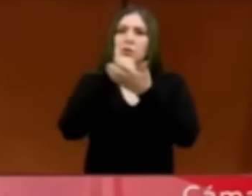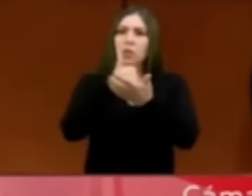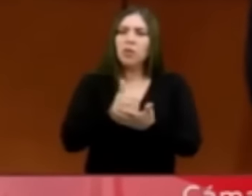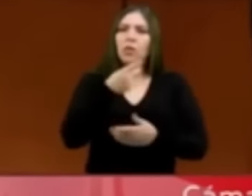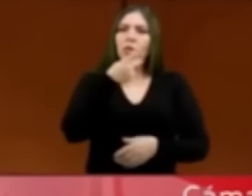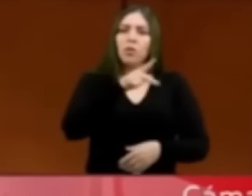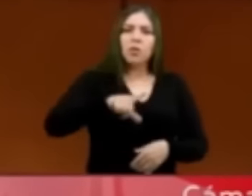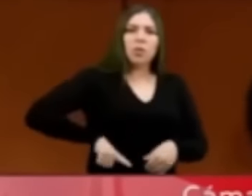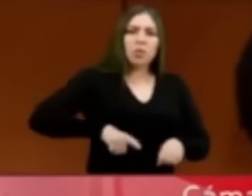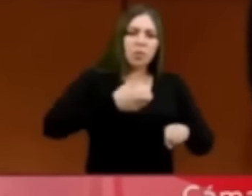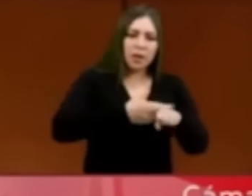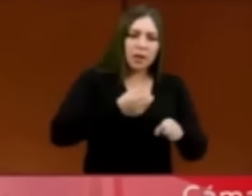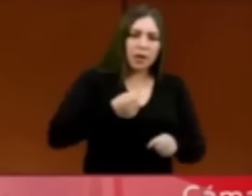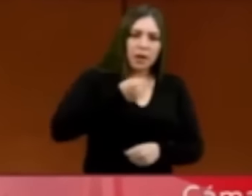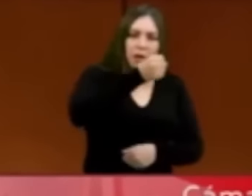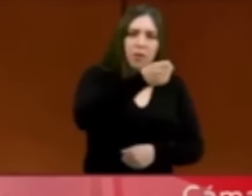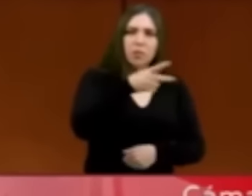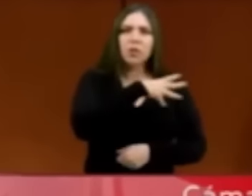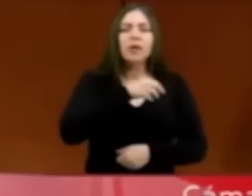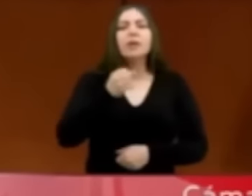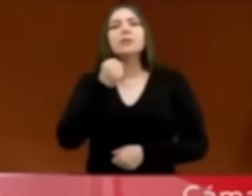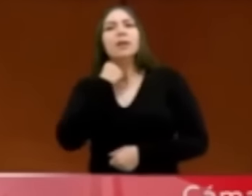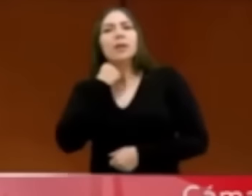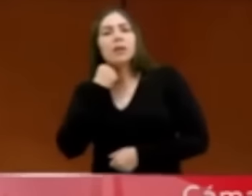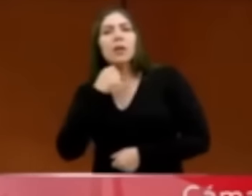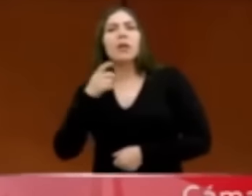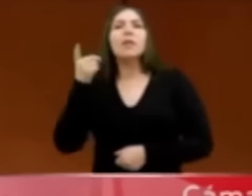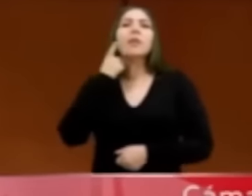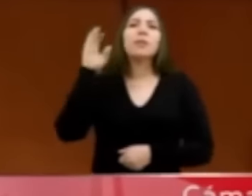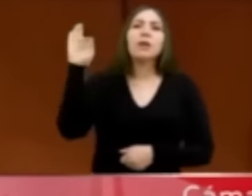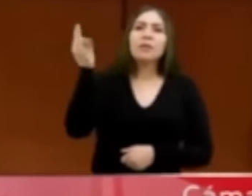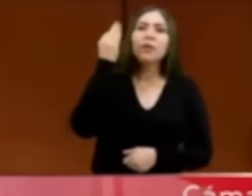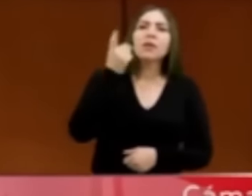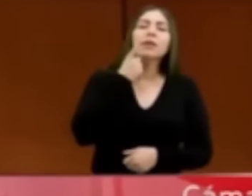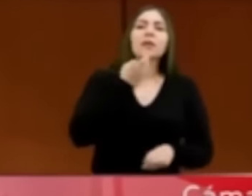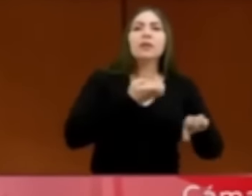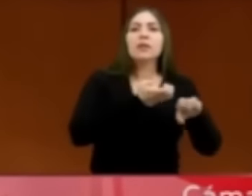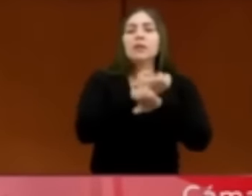al senador, al otro, diputado federal, diputado local.